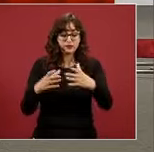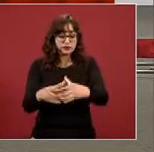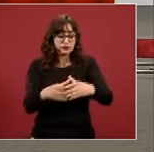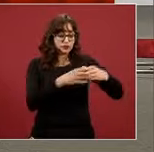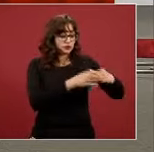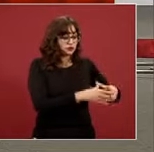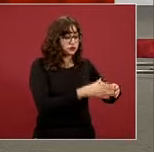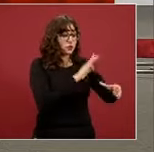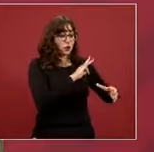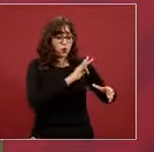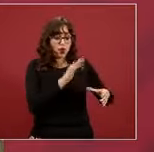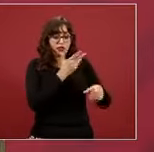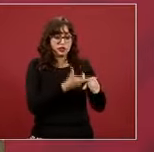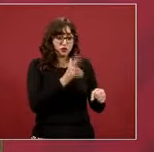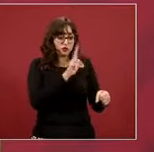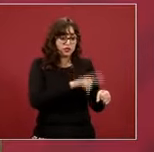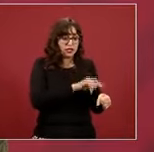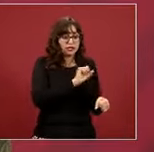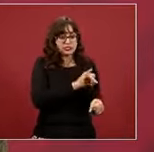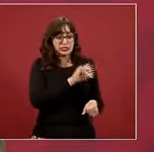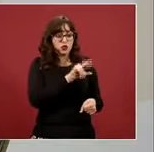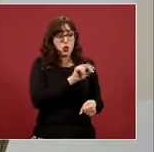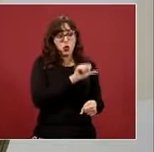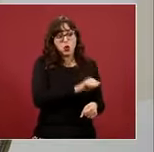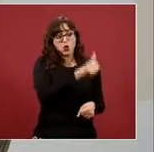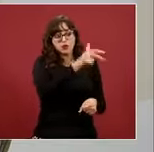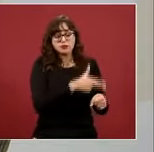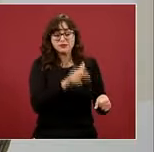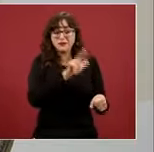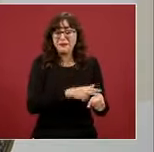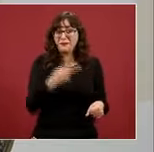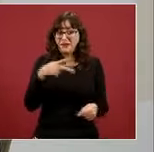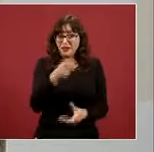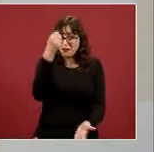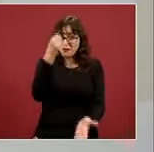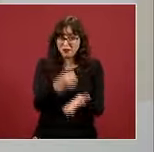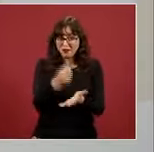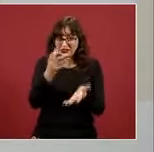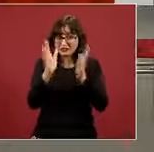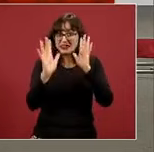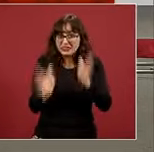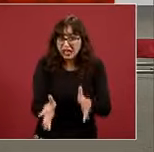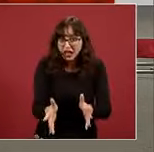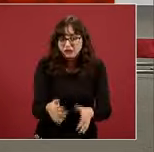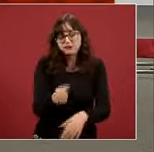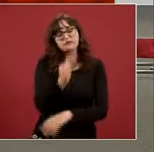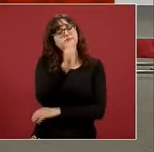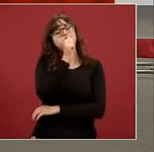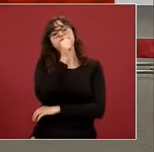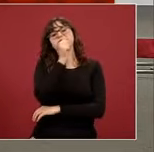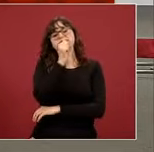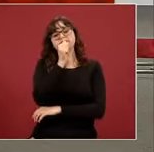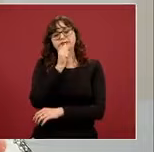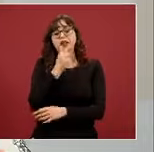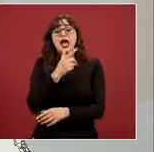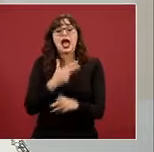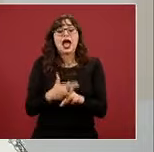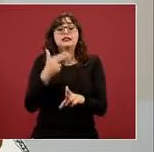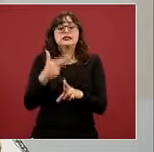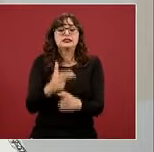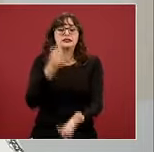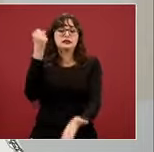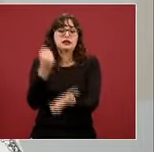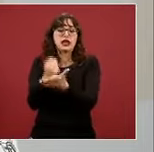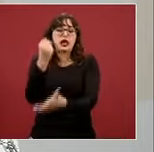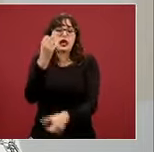llevar a cabo en otro hospital, pero insistir muchísimo, no es un tratamiento aún el plasma, hasta que tengamos esa autorización. Mientras tanto,